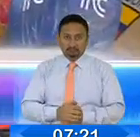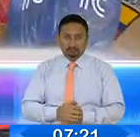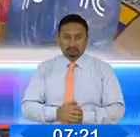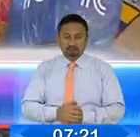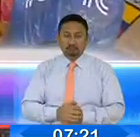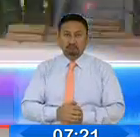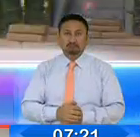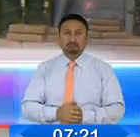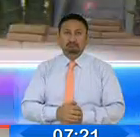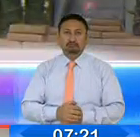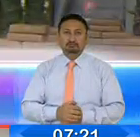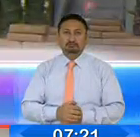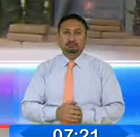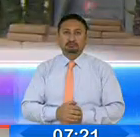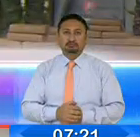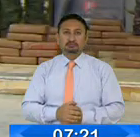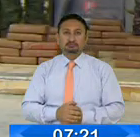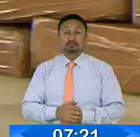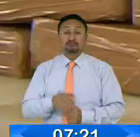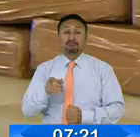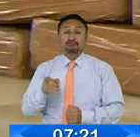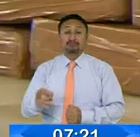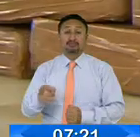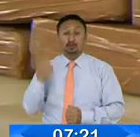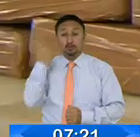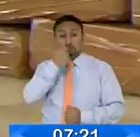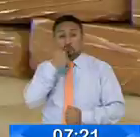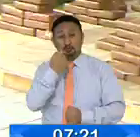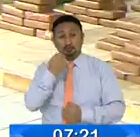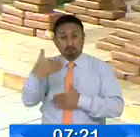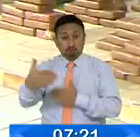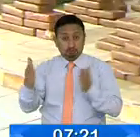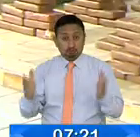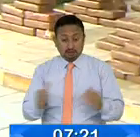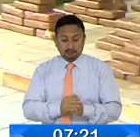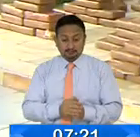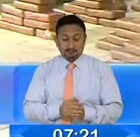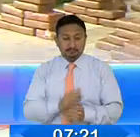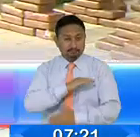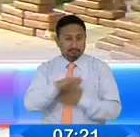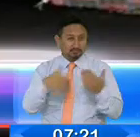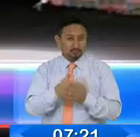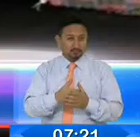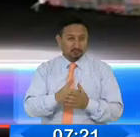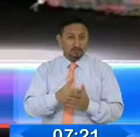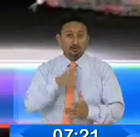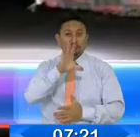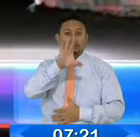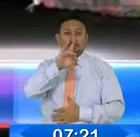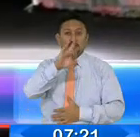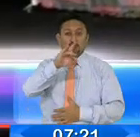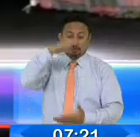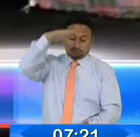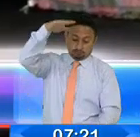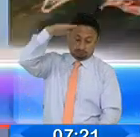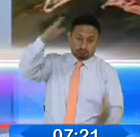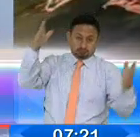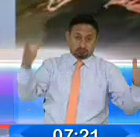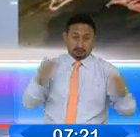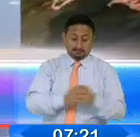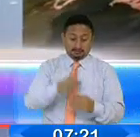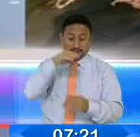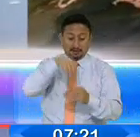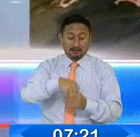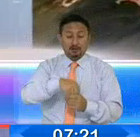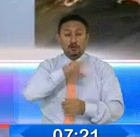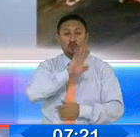de metales. Pero en cuanto a las sustancias sujetas a fiscalización, en total fueron encontrados 8 sacos de yute, con